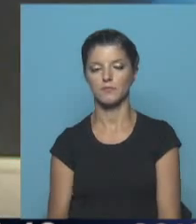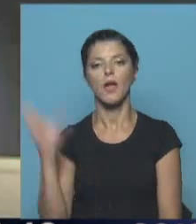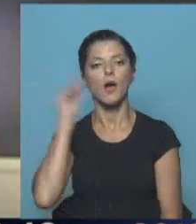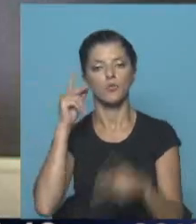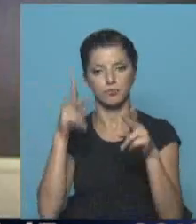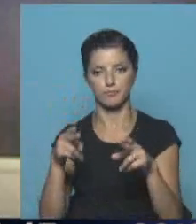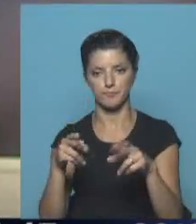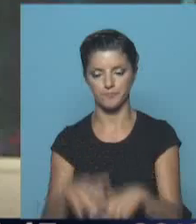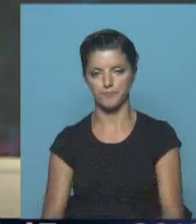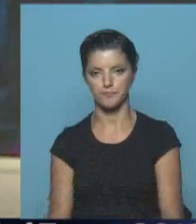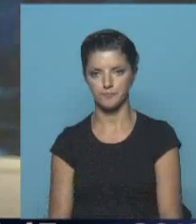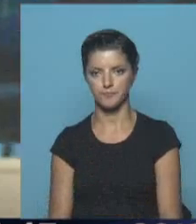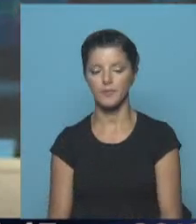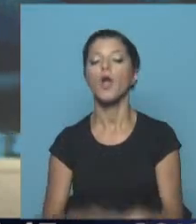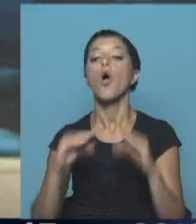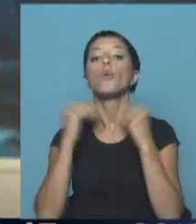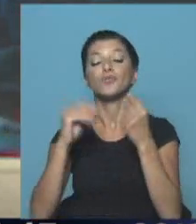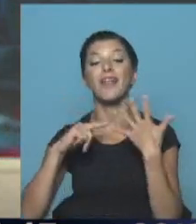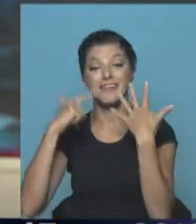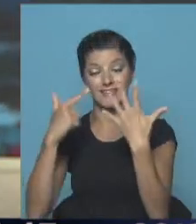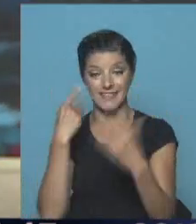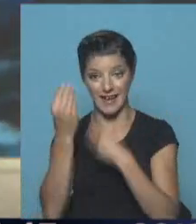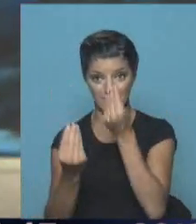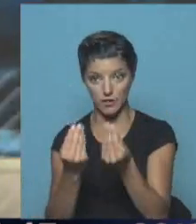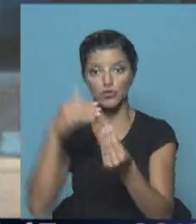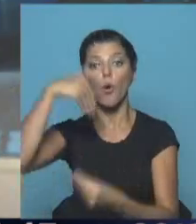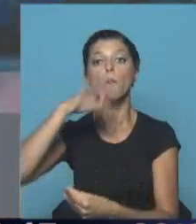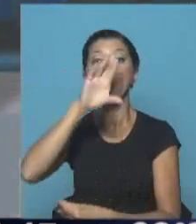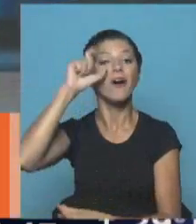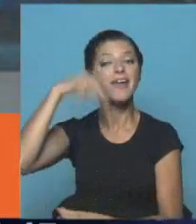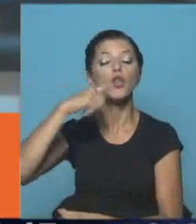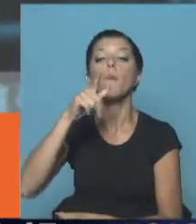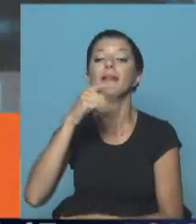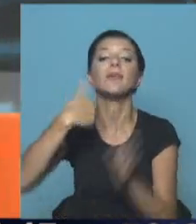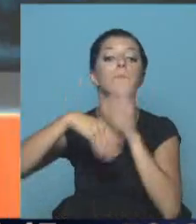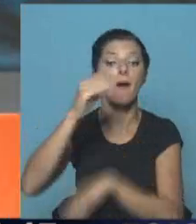Los 7 candidatos, Lenín Moreno figura como el favorito con